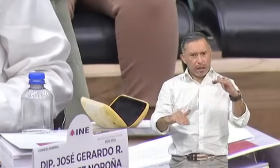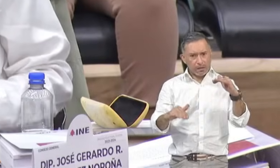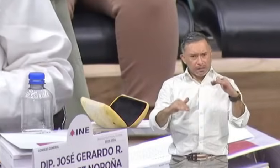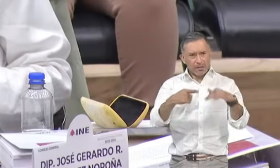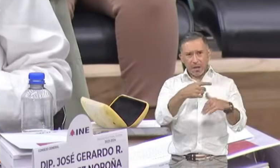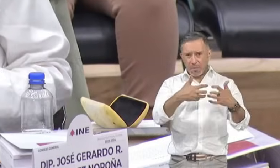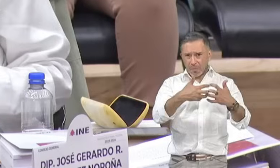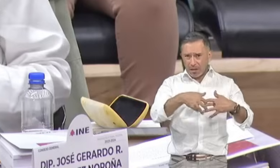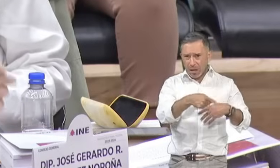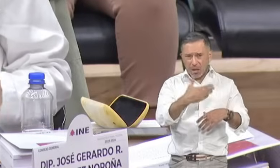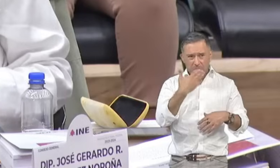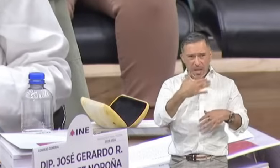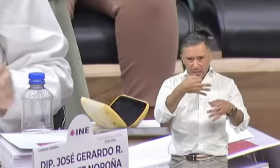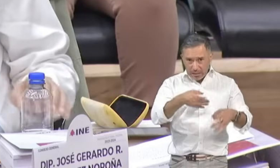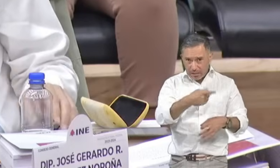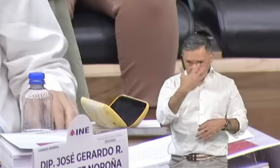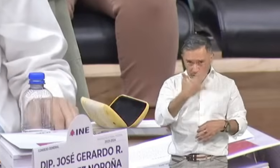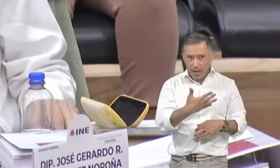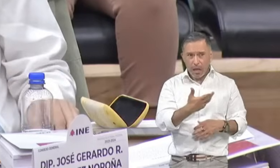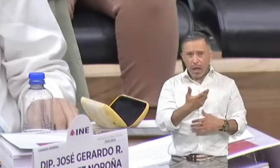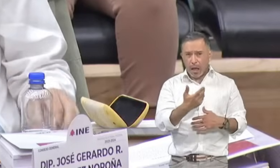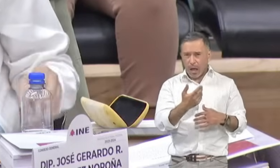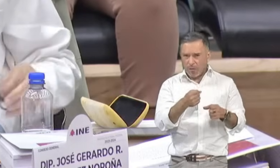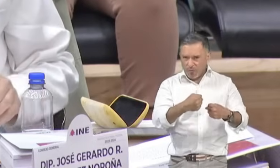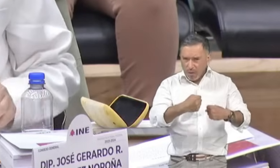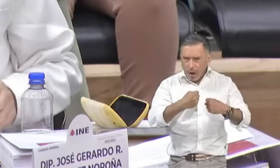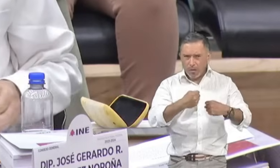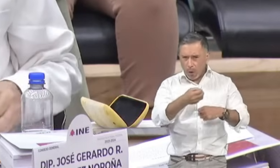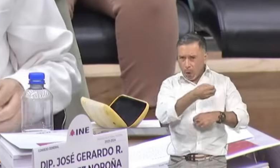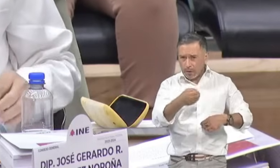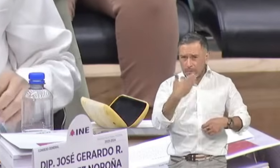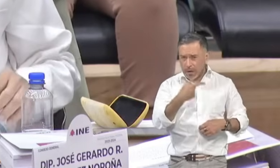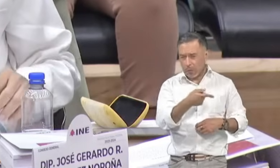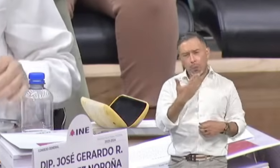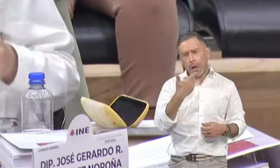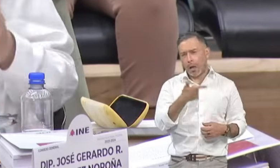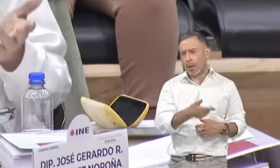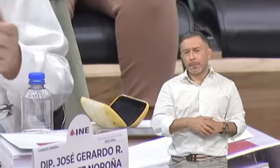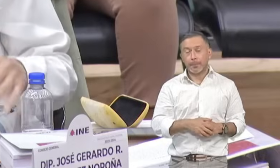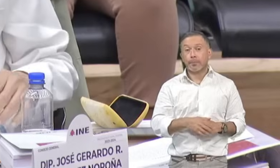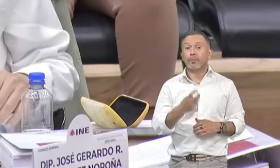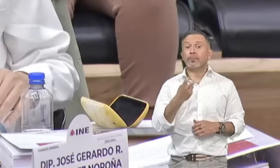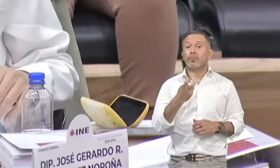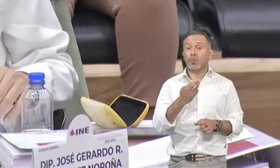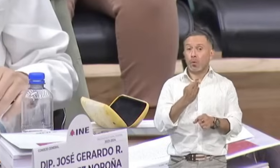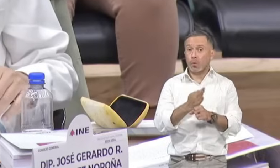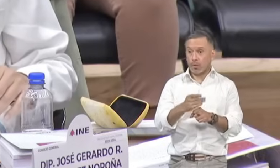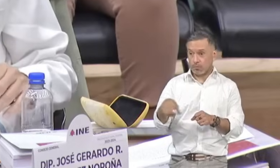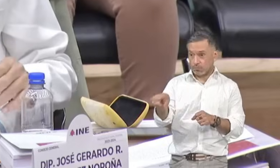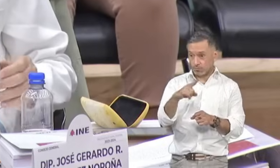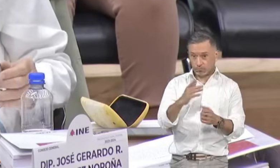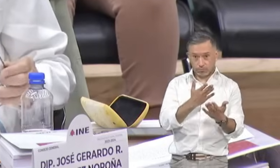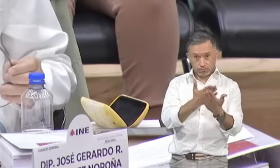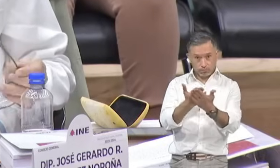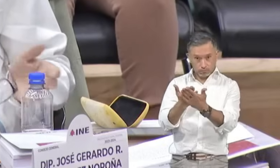ni seria, ni sólida, ni solvente, ni consistente. Y yo creo que con las preocupaciones que aquí se plantearon, que